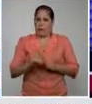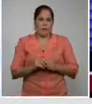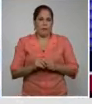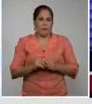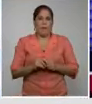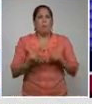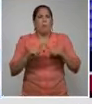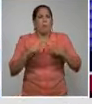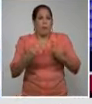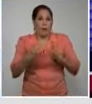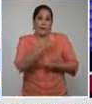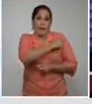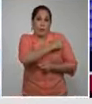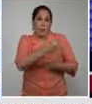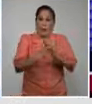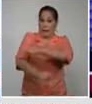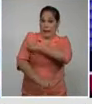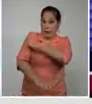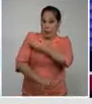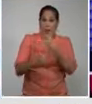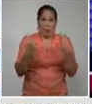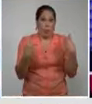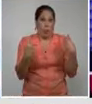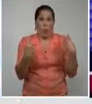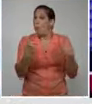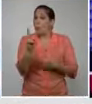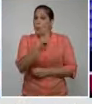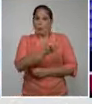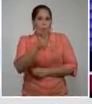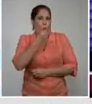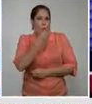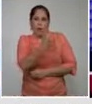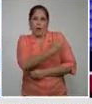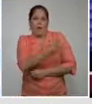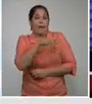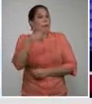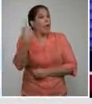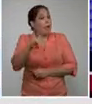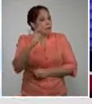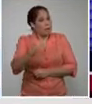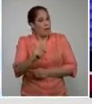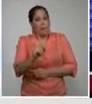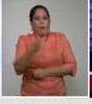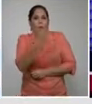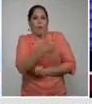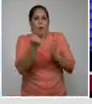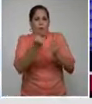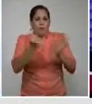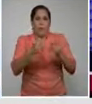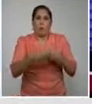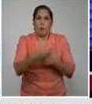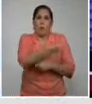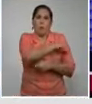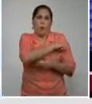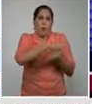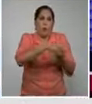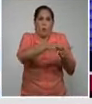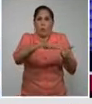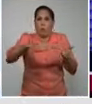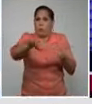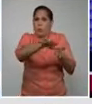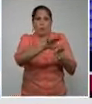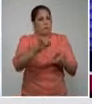exclusión porque estamos hablando de un ensayo clínico, no estamos hablando de una vacunación masiva, donde usted puede administrar la vacuna en